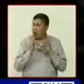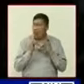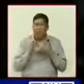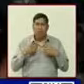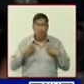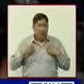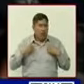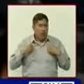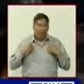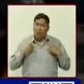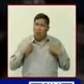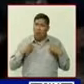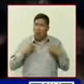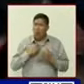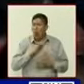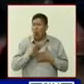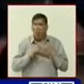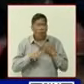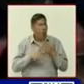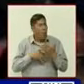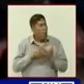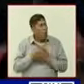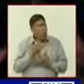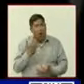está quemado.